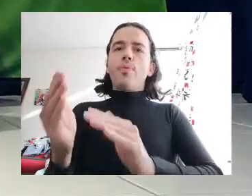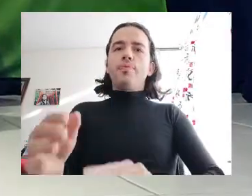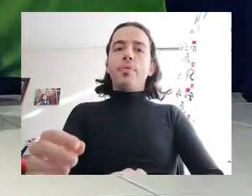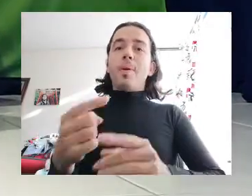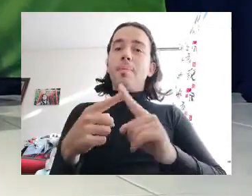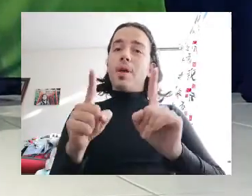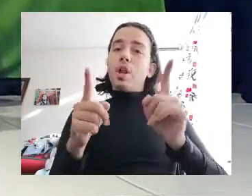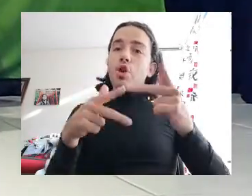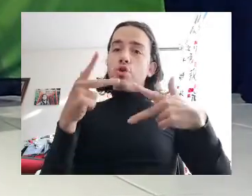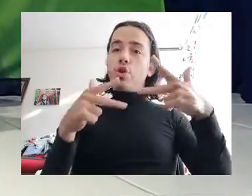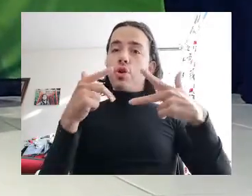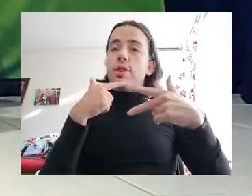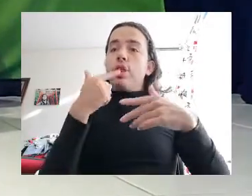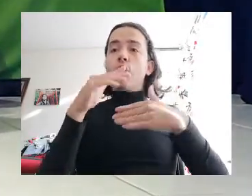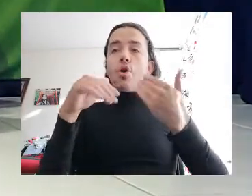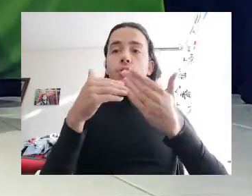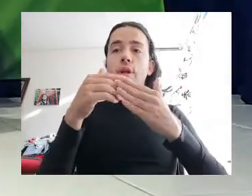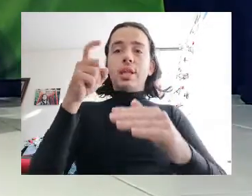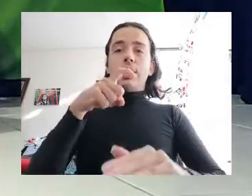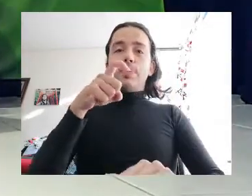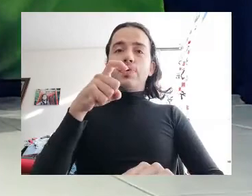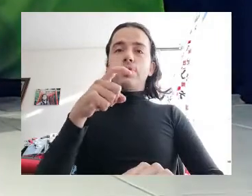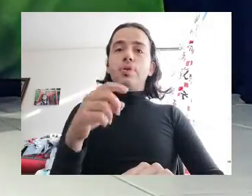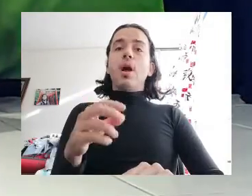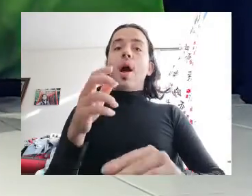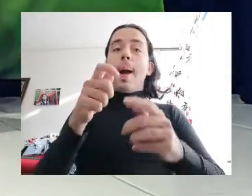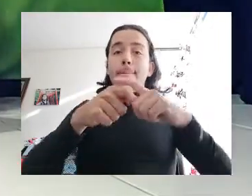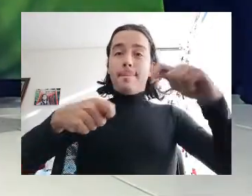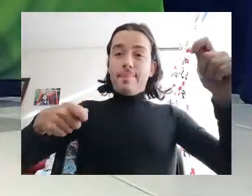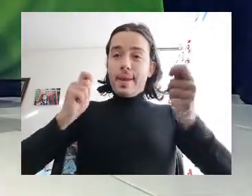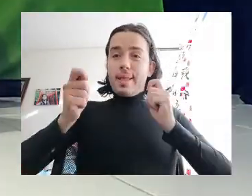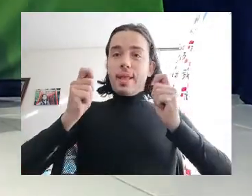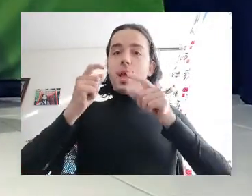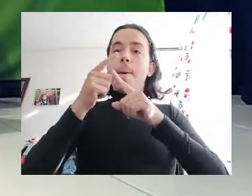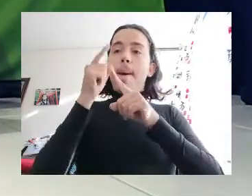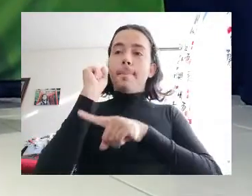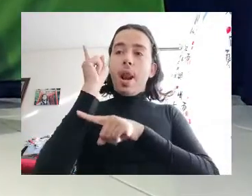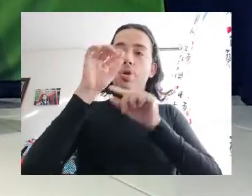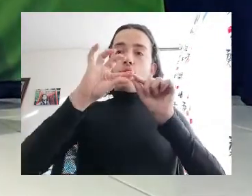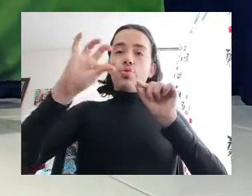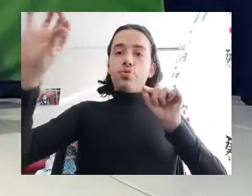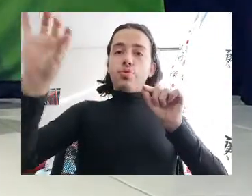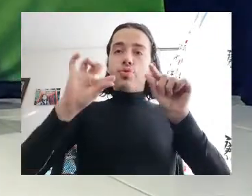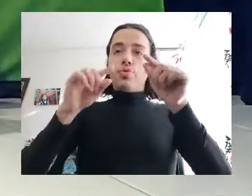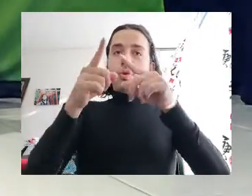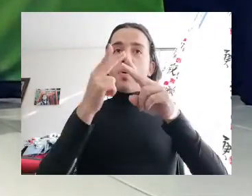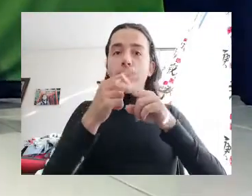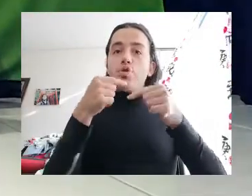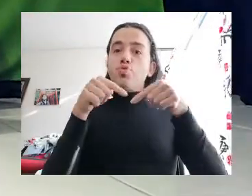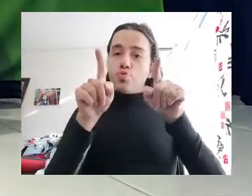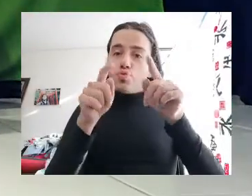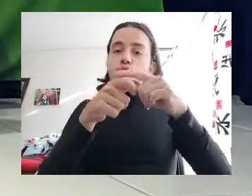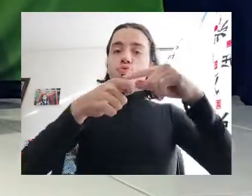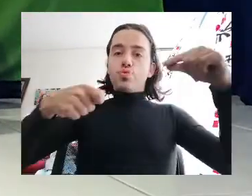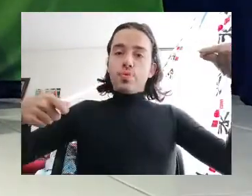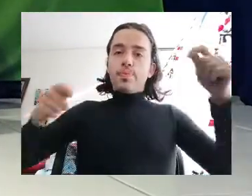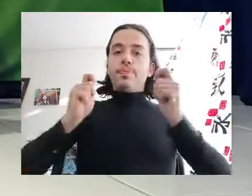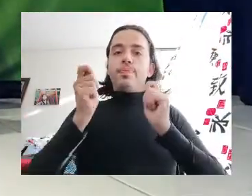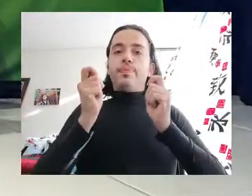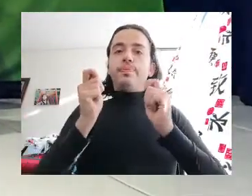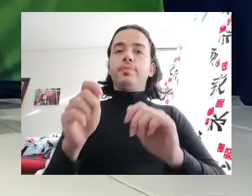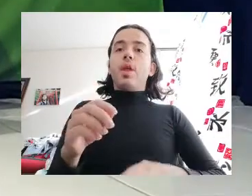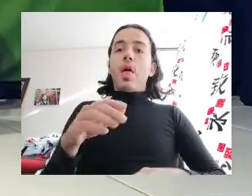Pero, doctor, ¿para eso qué necesitamos? Un par de baquetas. O unos palitos como los